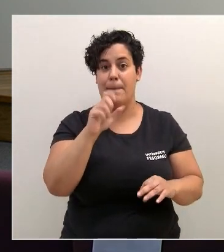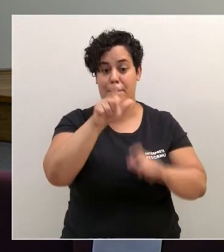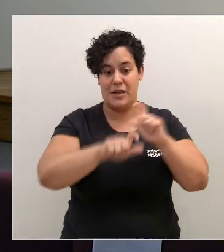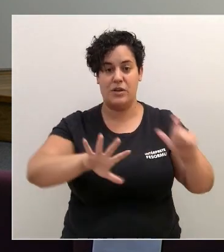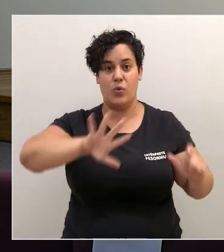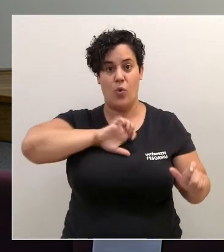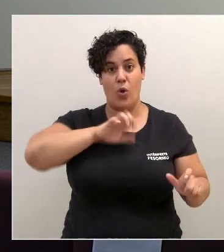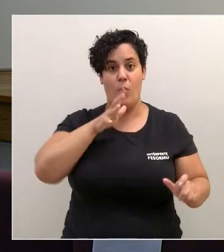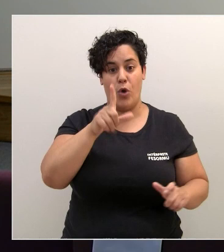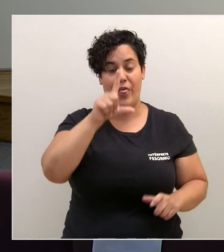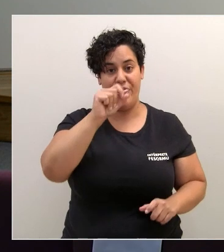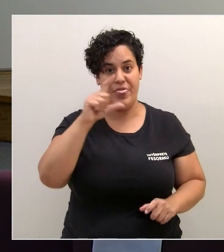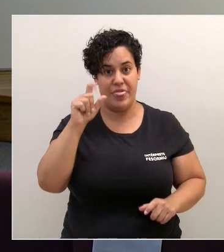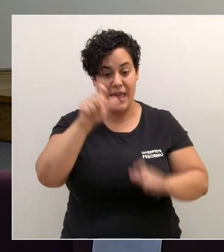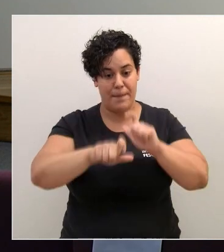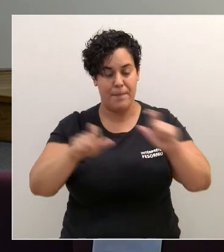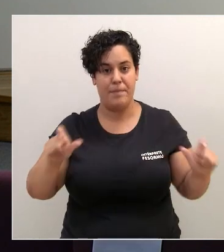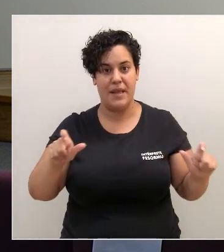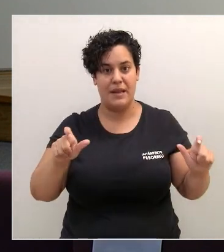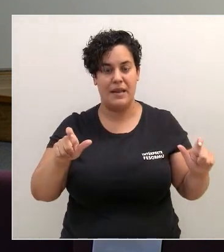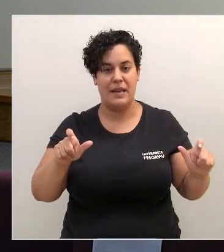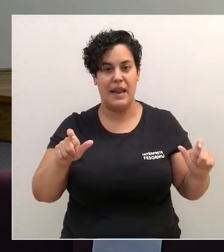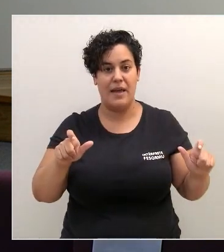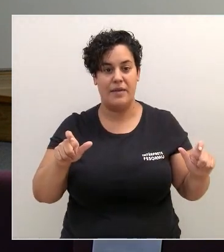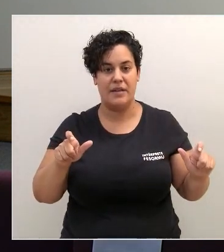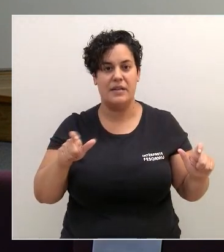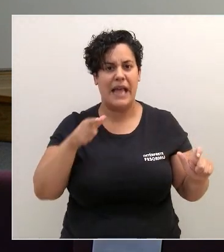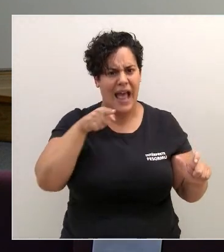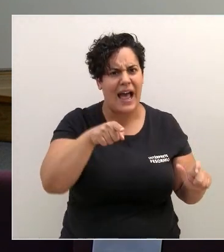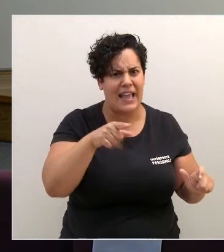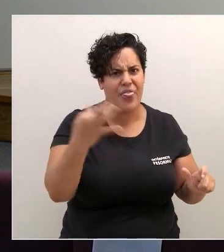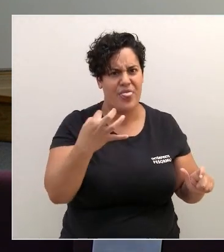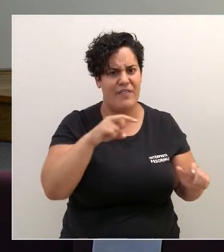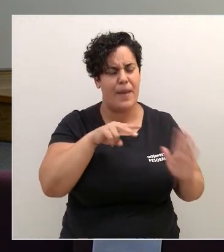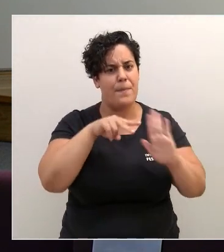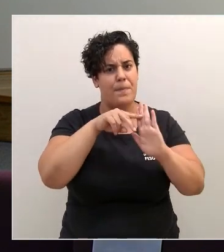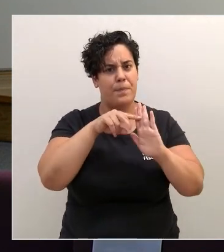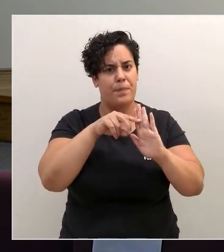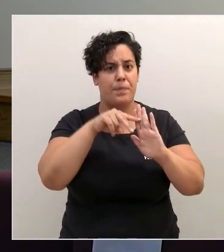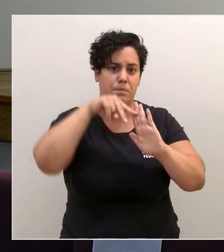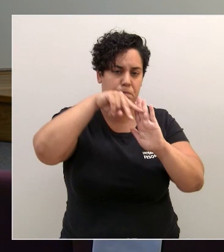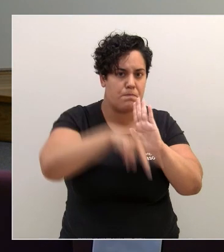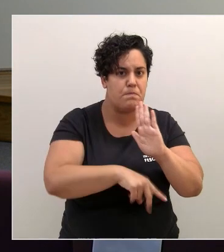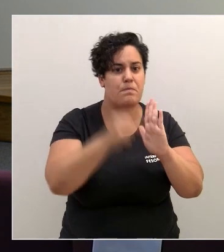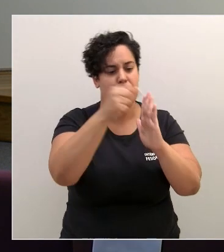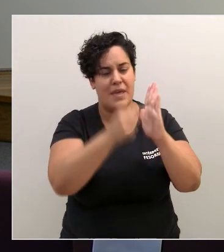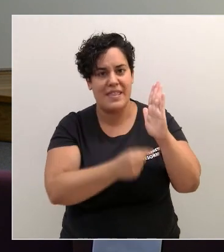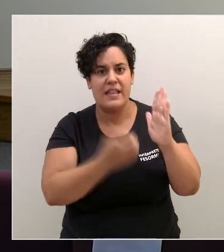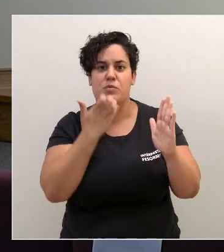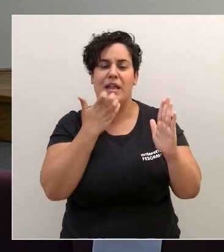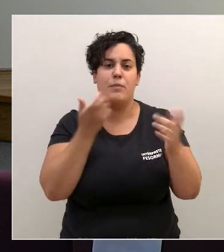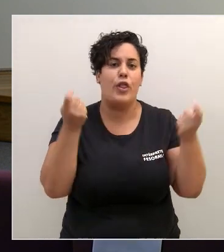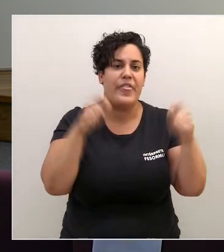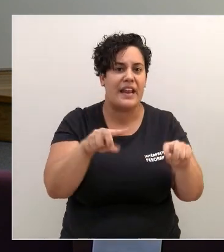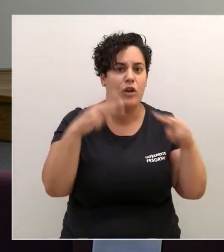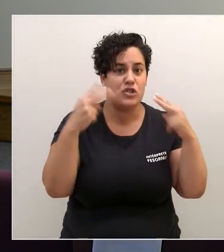días. ¿No era ahí cuando se tenían que tomar determinadas medidas, como el cierre del interior de la hostelería? No sé si nos puede aclarar esa situación, porque